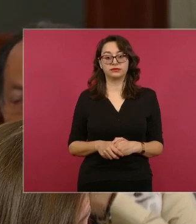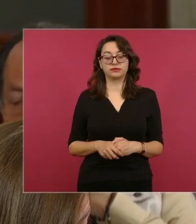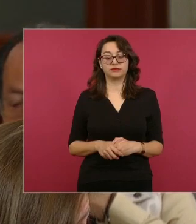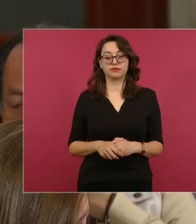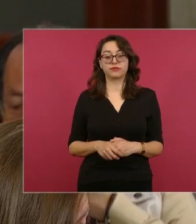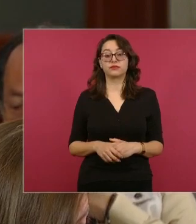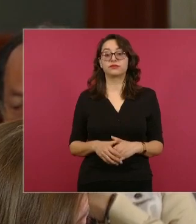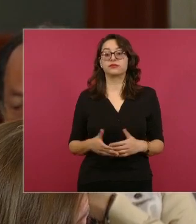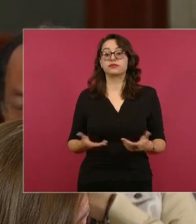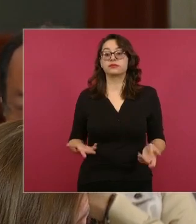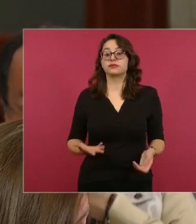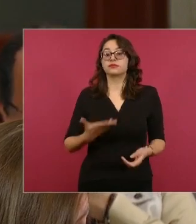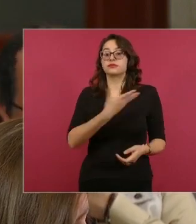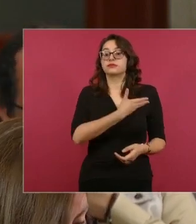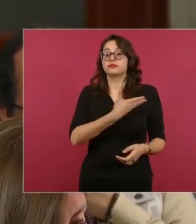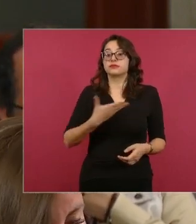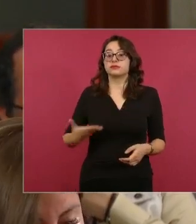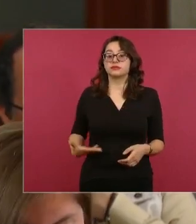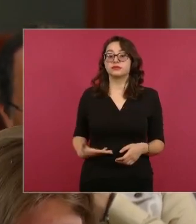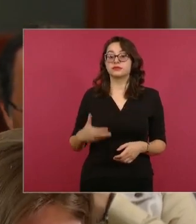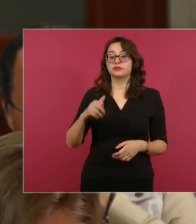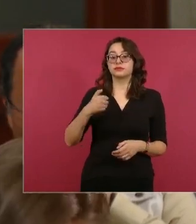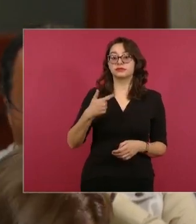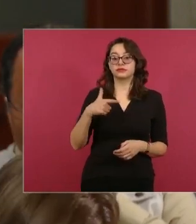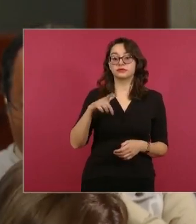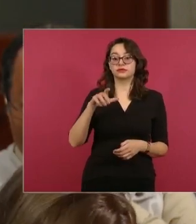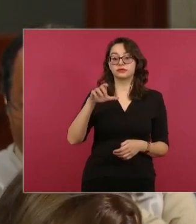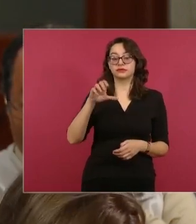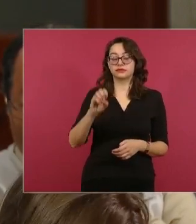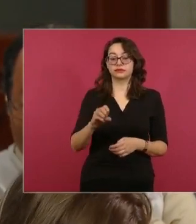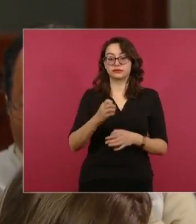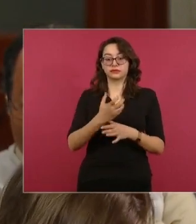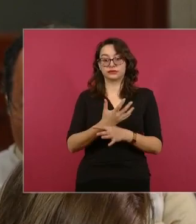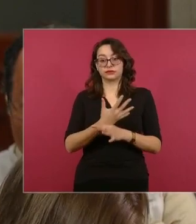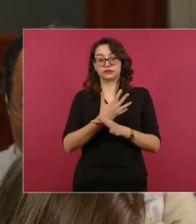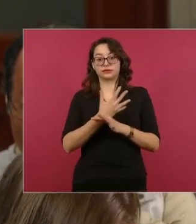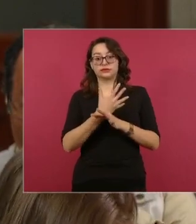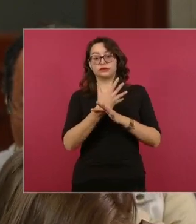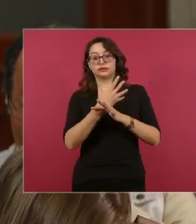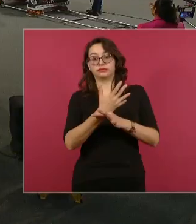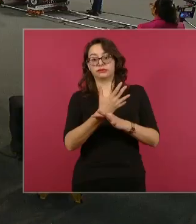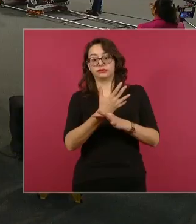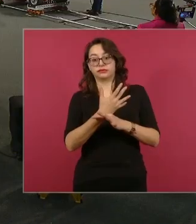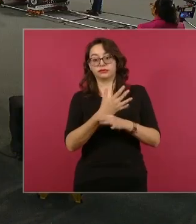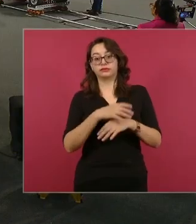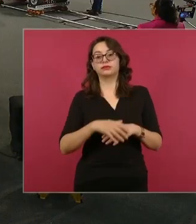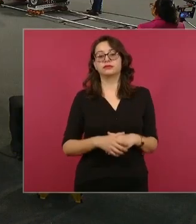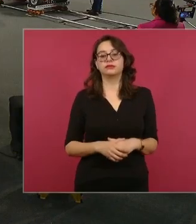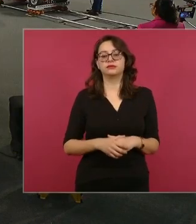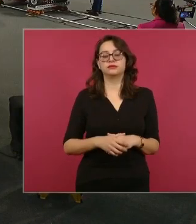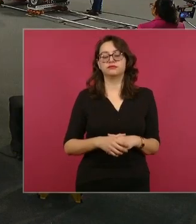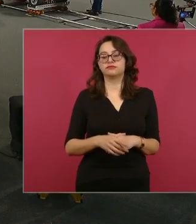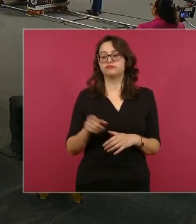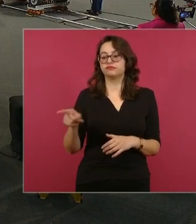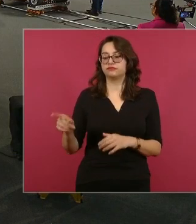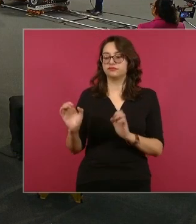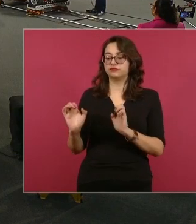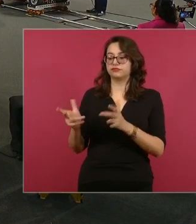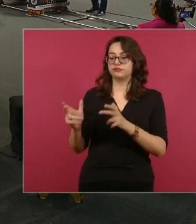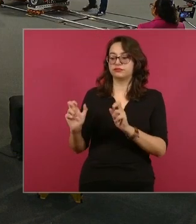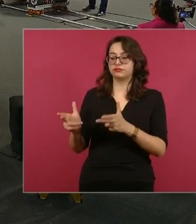que desde tiempos atrás se ha sostenido que Chiapas llegó tarde o de plano no llegó